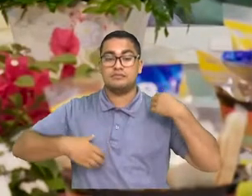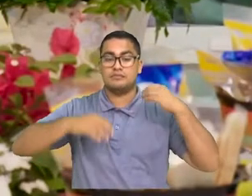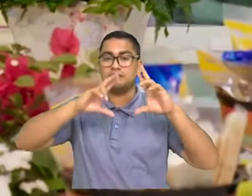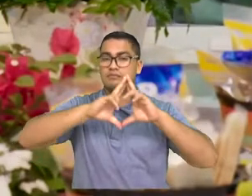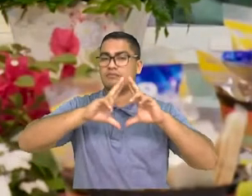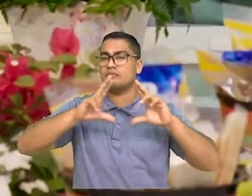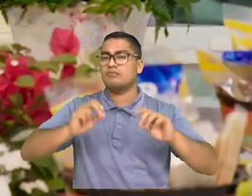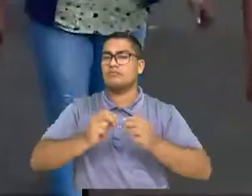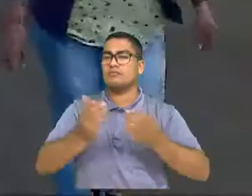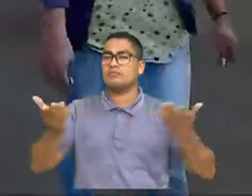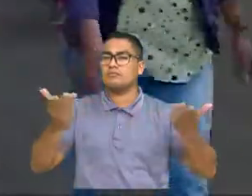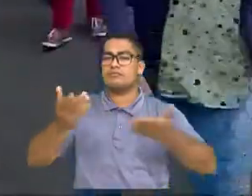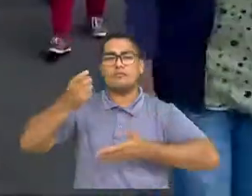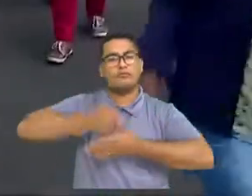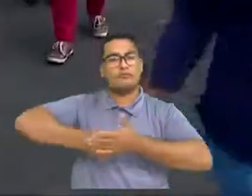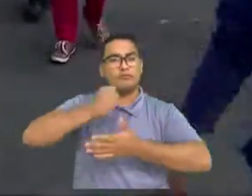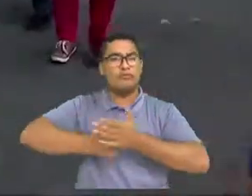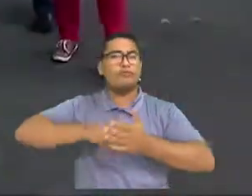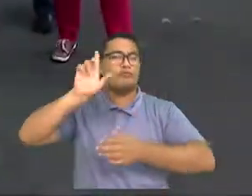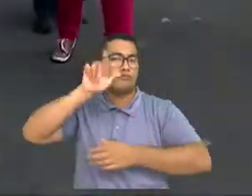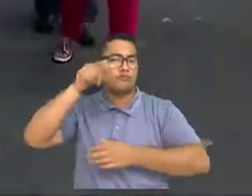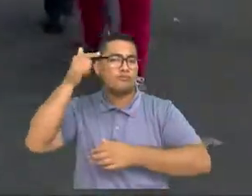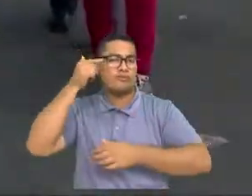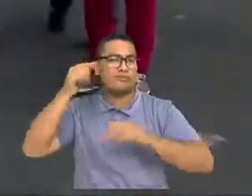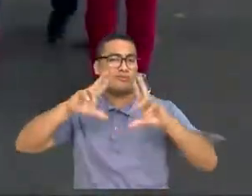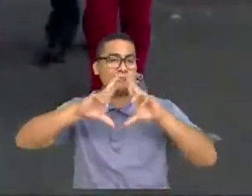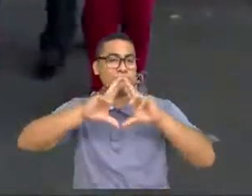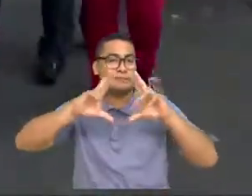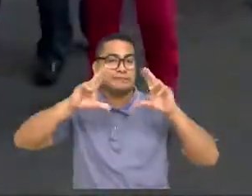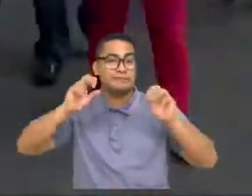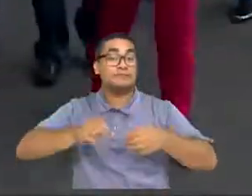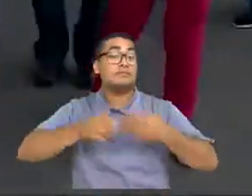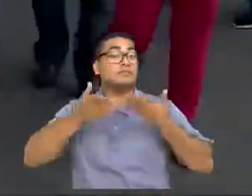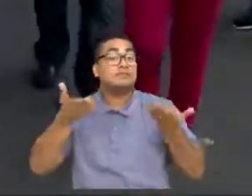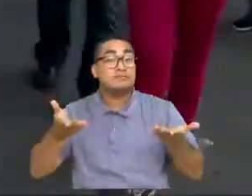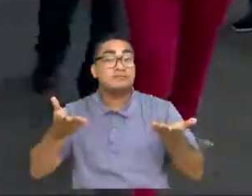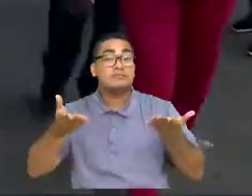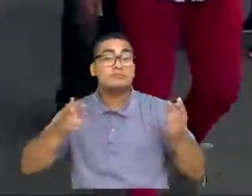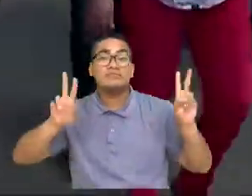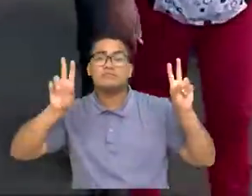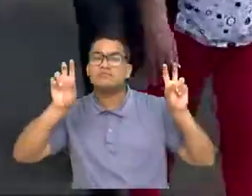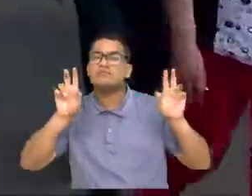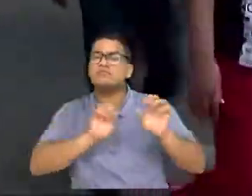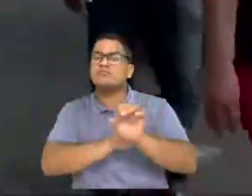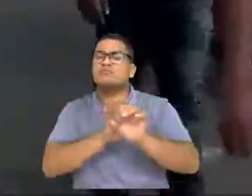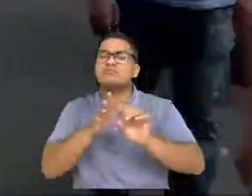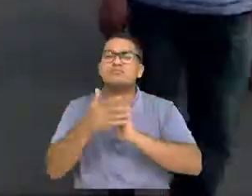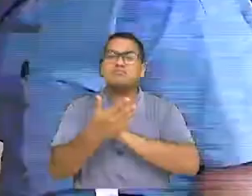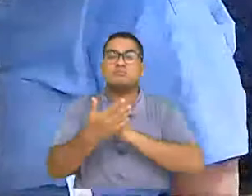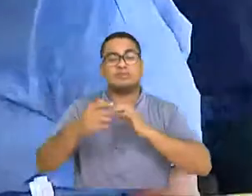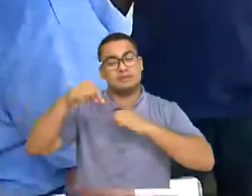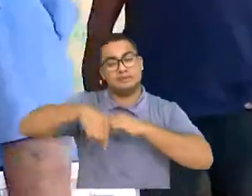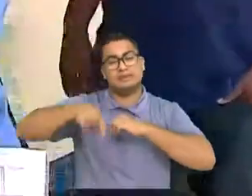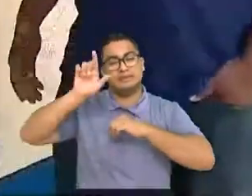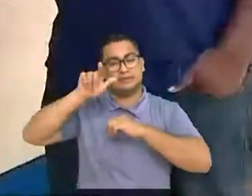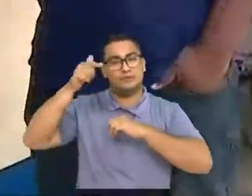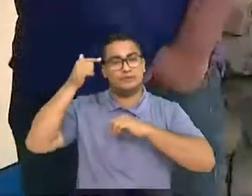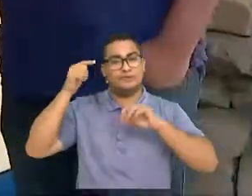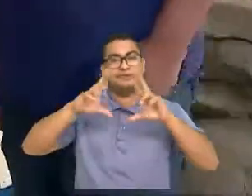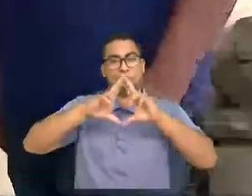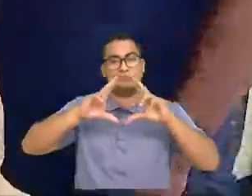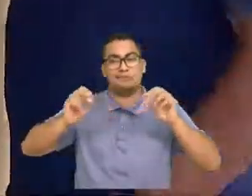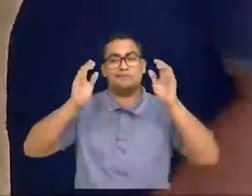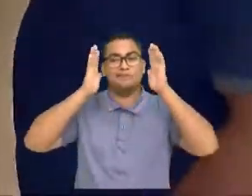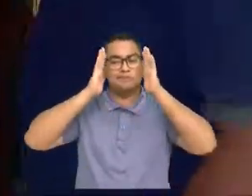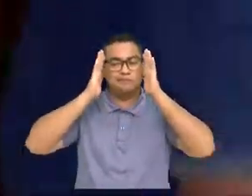que realiza el Gobierno de Reconciliación y Unidad Nacional para atender la pandemia global ocasionada por el COVID-19 en Nicaragua, al tiempo que